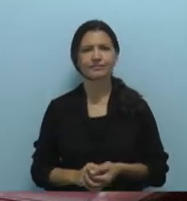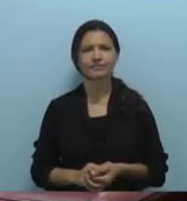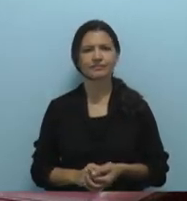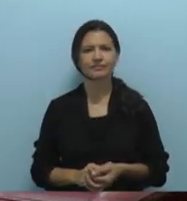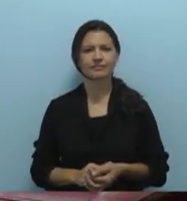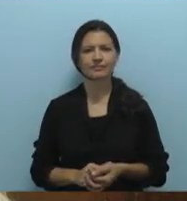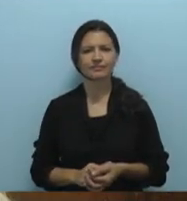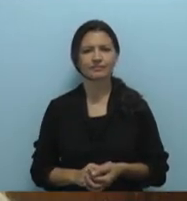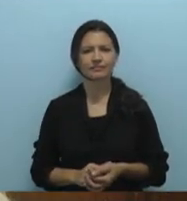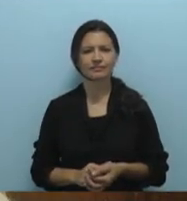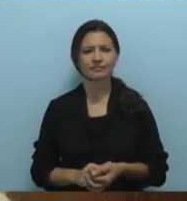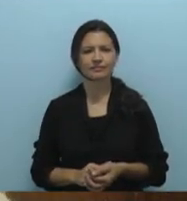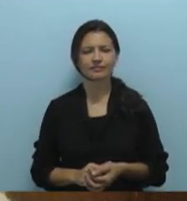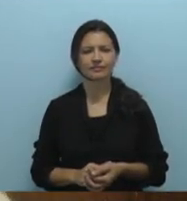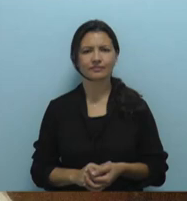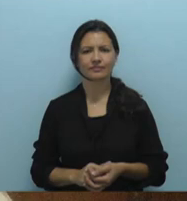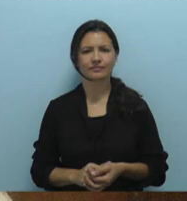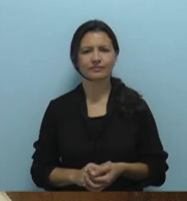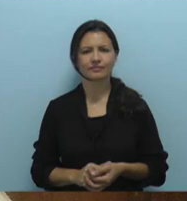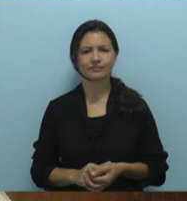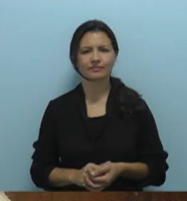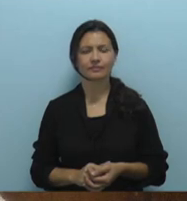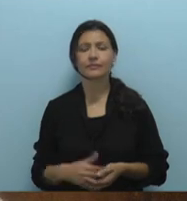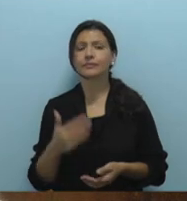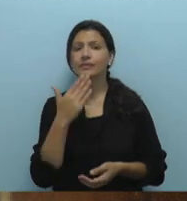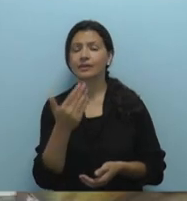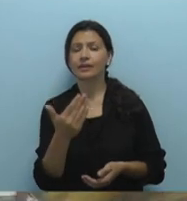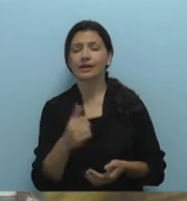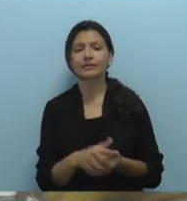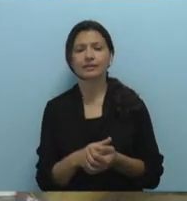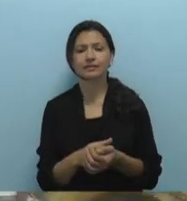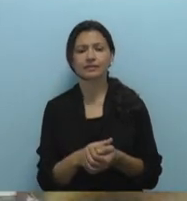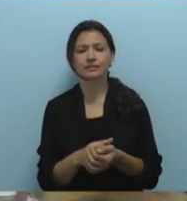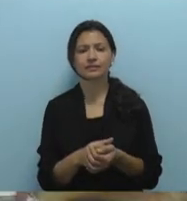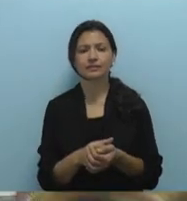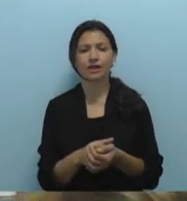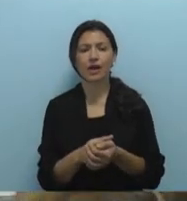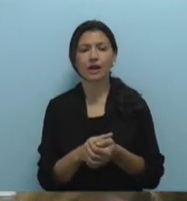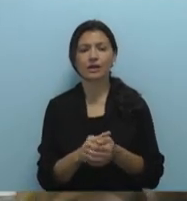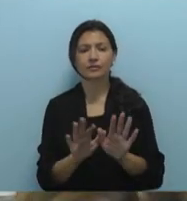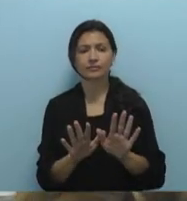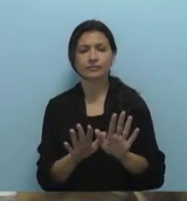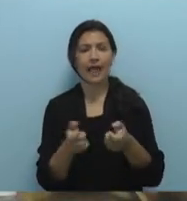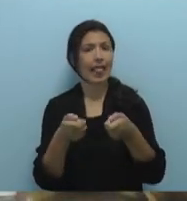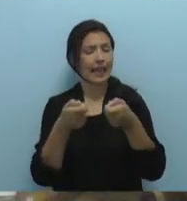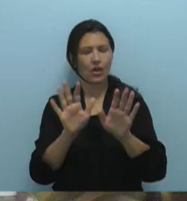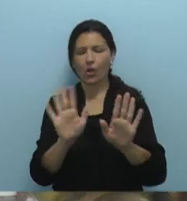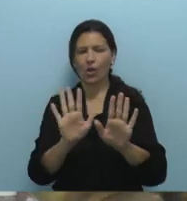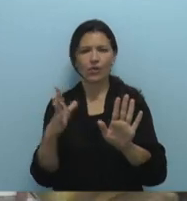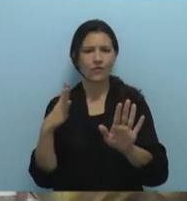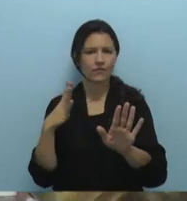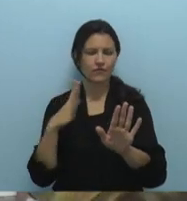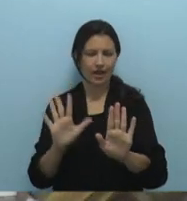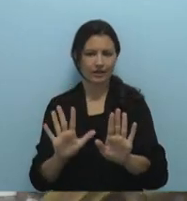Palabra el diputado Claudio Palo Oliver. Muchas gracias. Para ingresar un proyecto... Para, no está, to, ah, perdón, para.